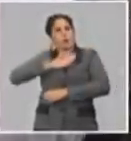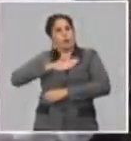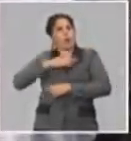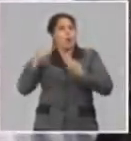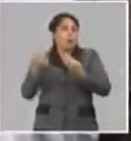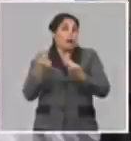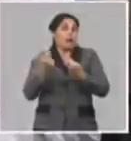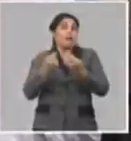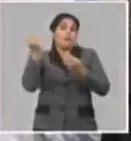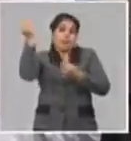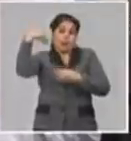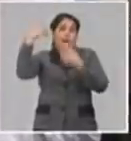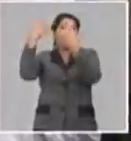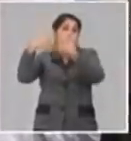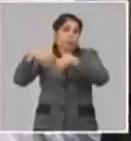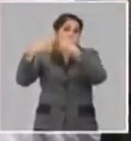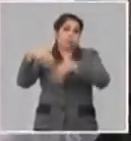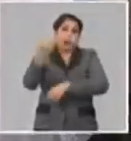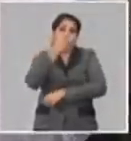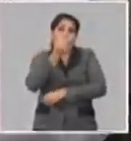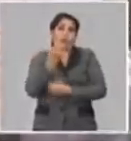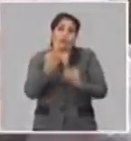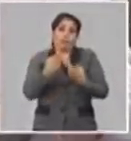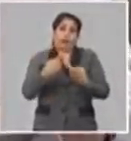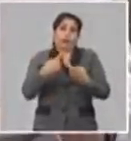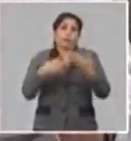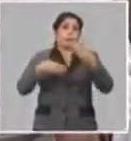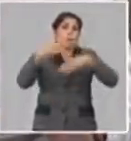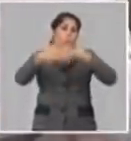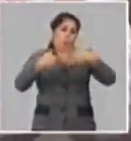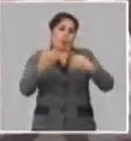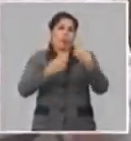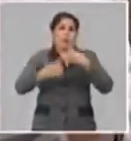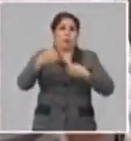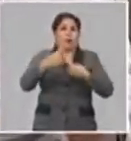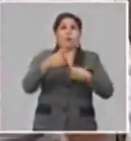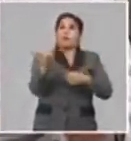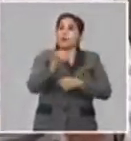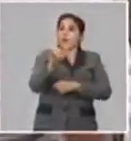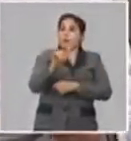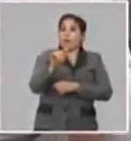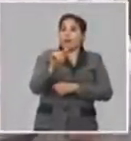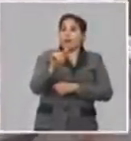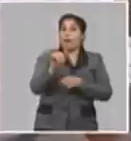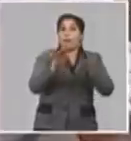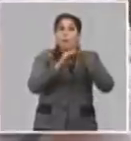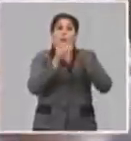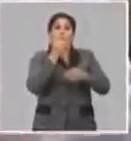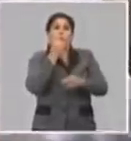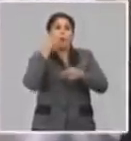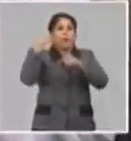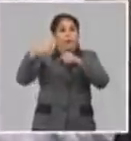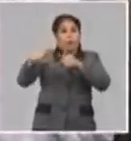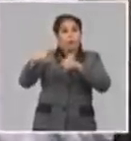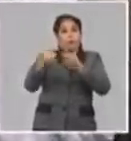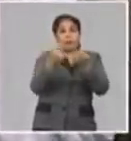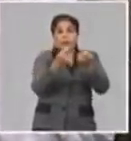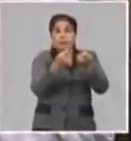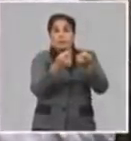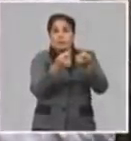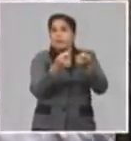relaciones entre los diferentes actores económicos. Y entonces desarrollar en paralelo un sector financiero un poco más orientado hacia